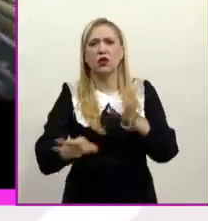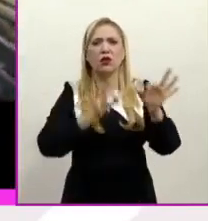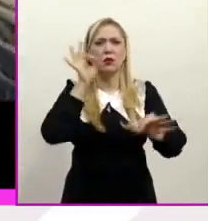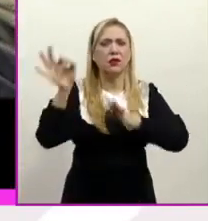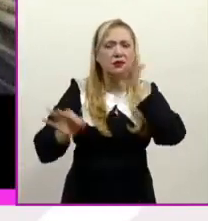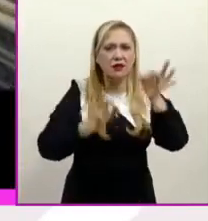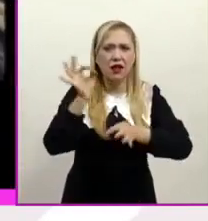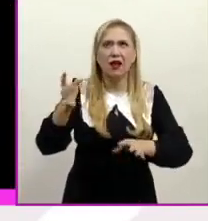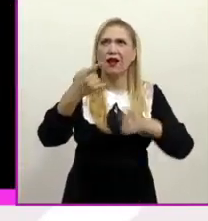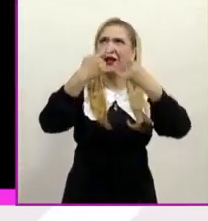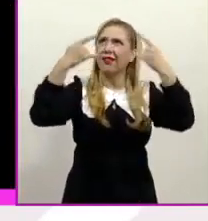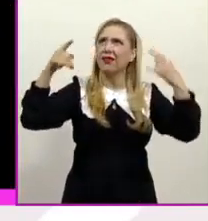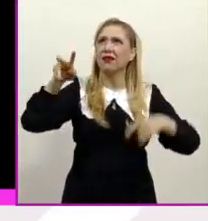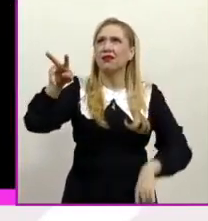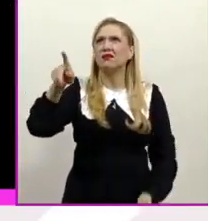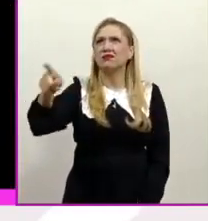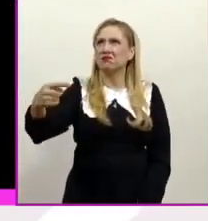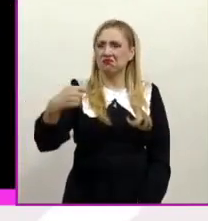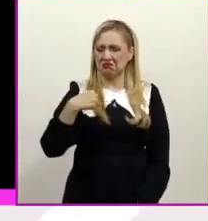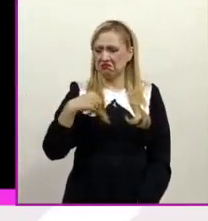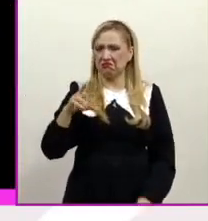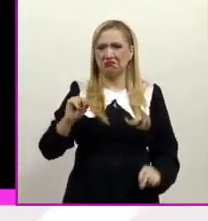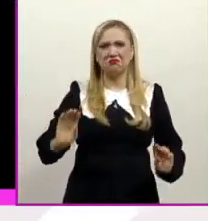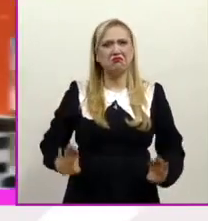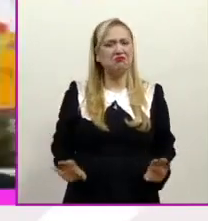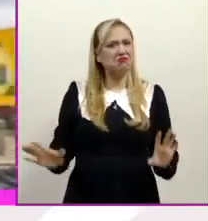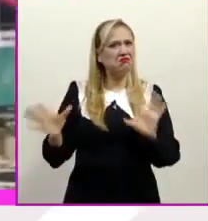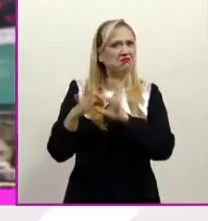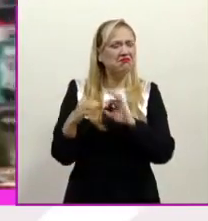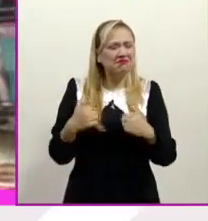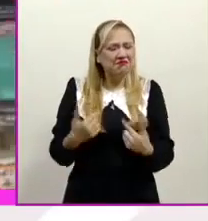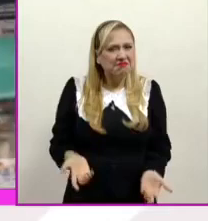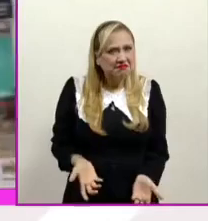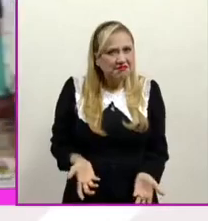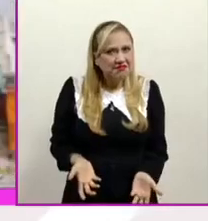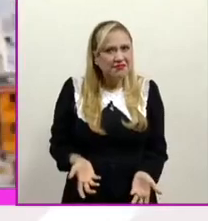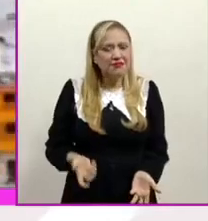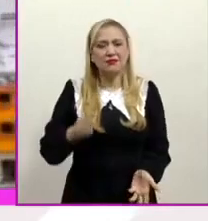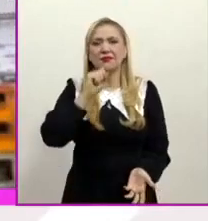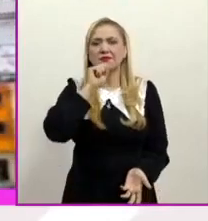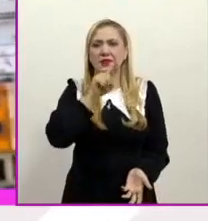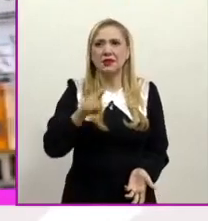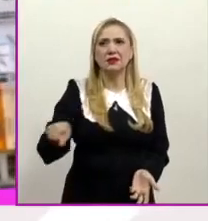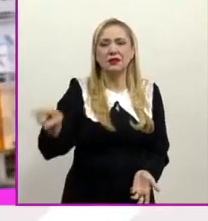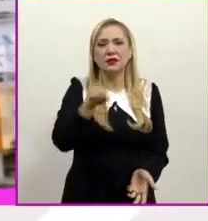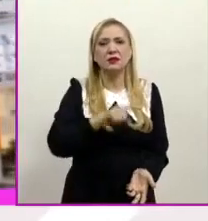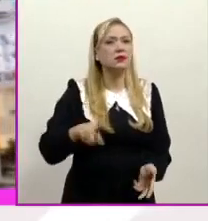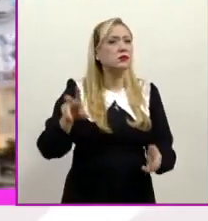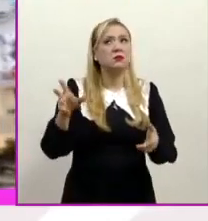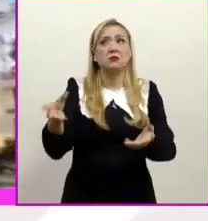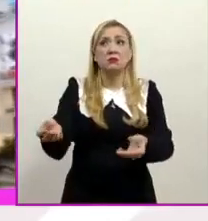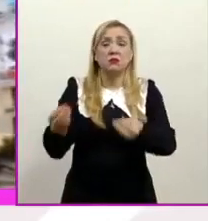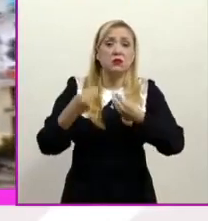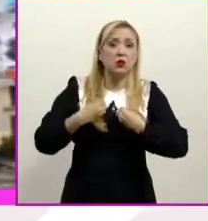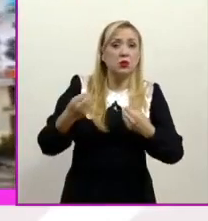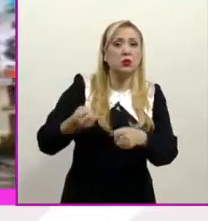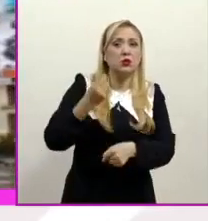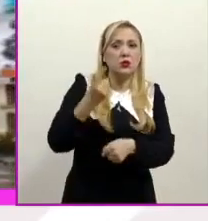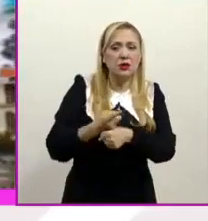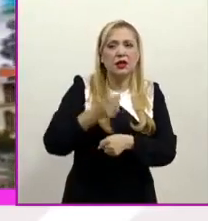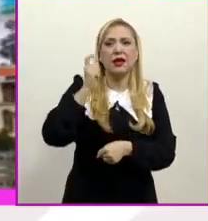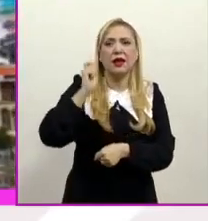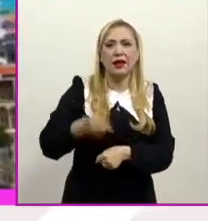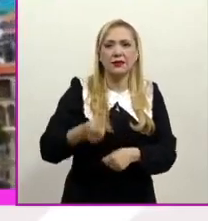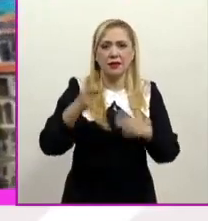veces no nos representan. Asimismo, desde la industria y los que participan en ella no nos brindan opciones diversificadas donde